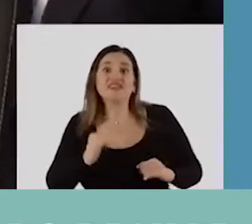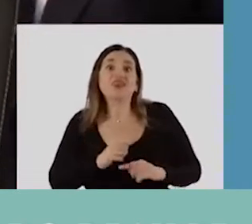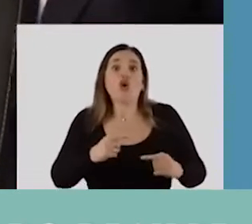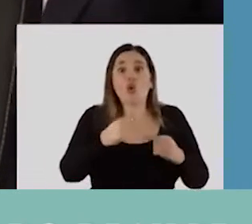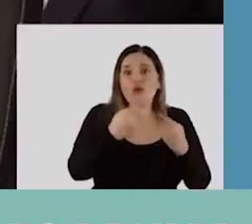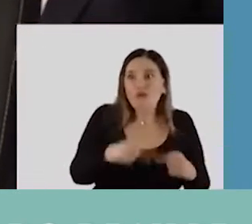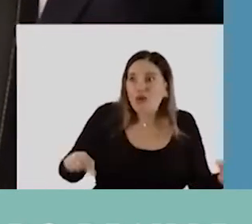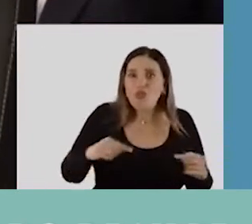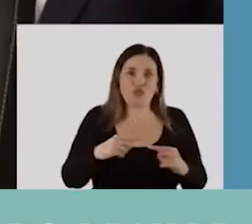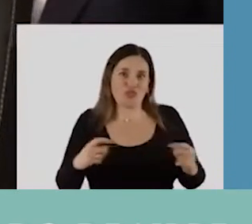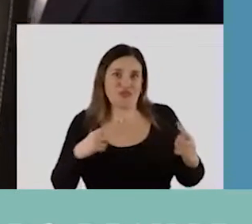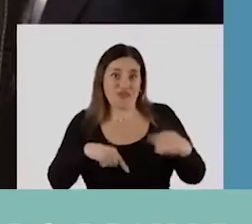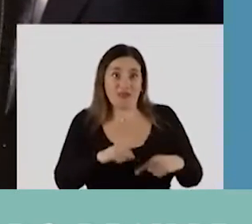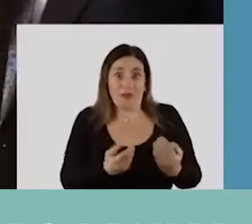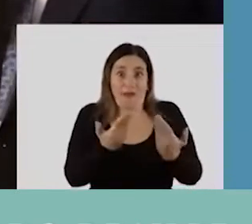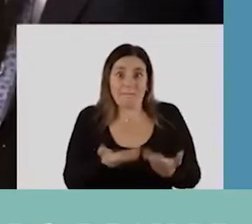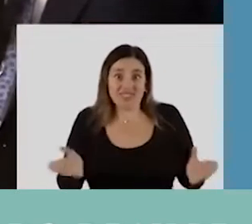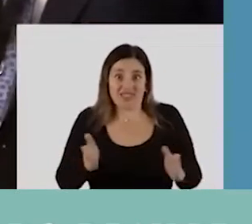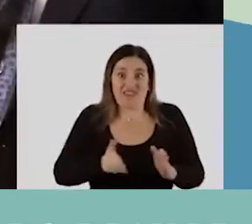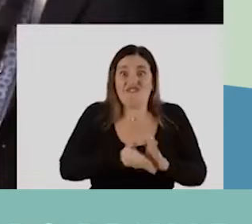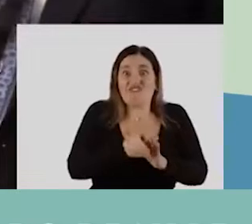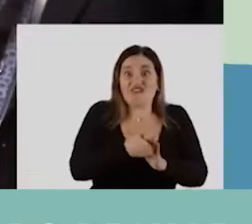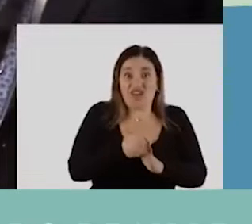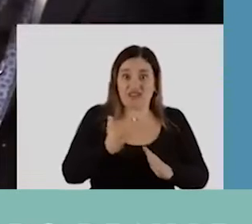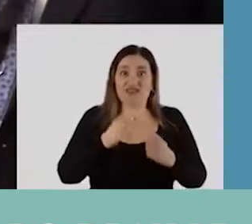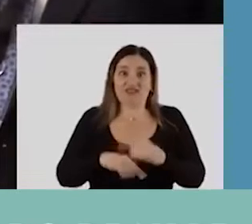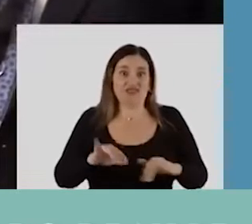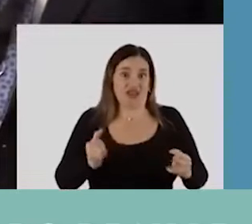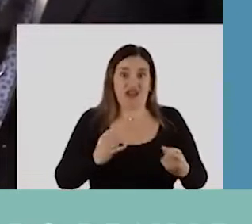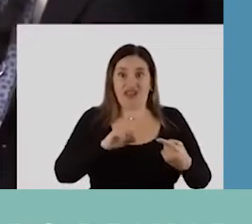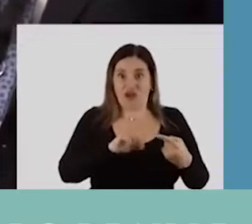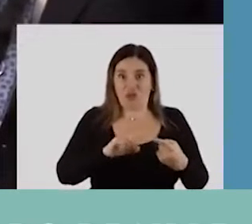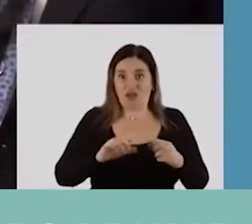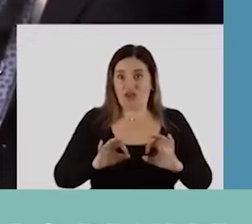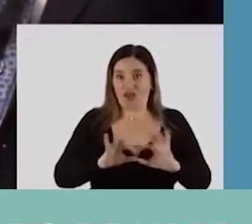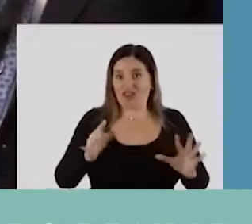República Popular de China. Y lo vamos a empezar en breve.